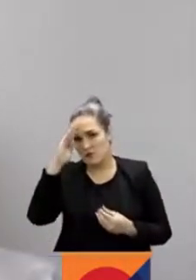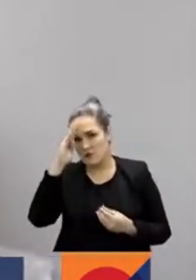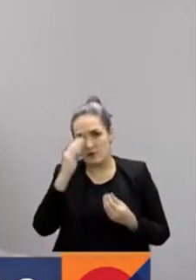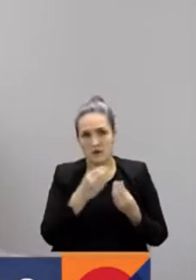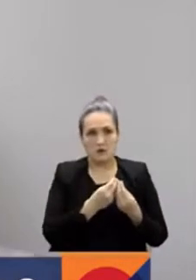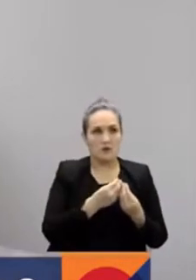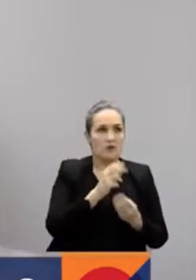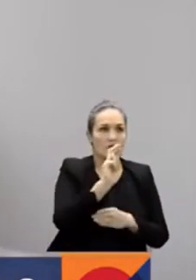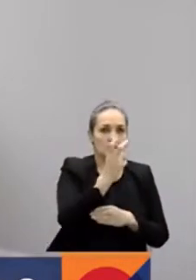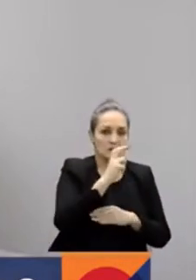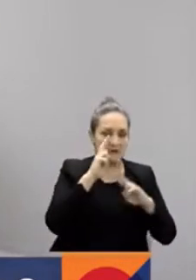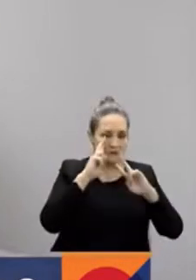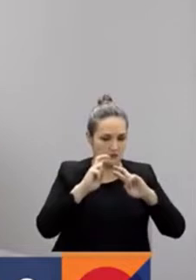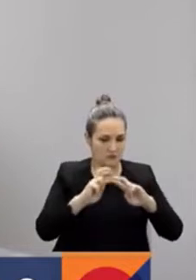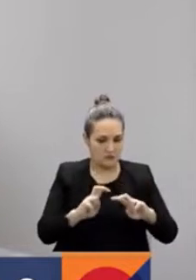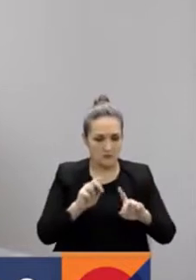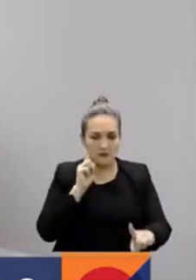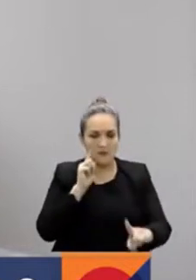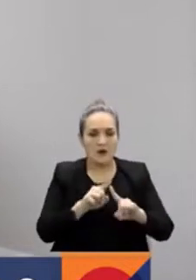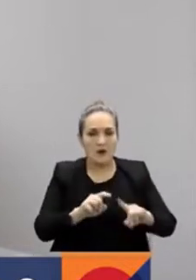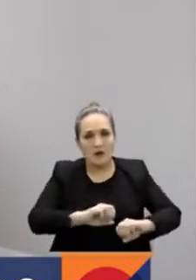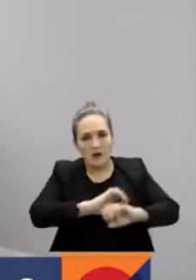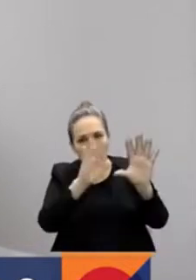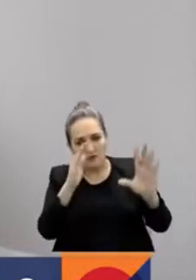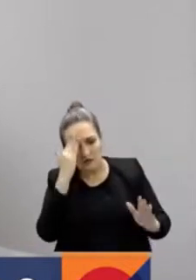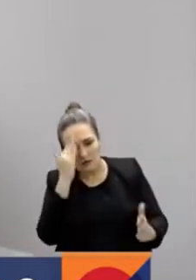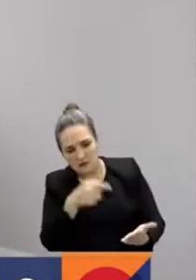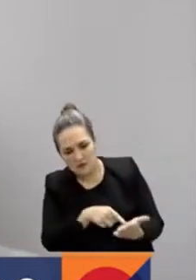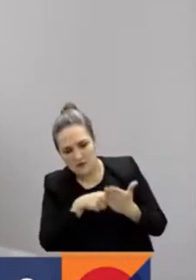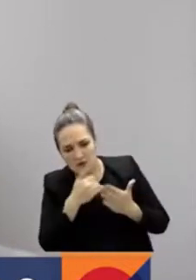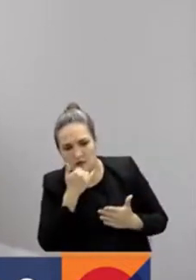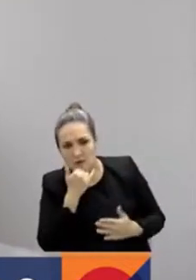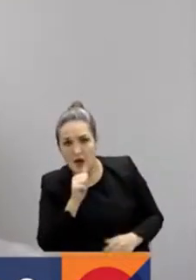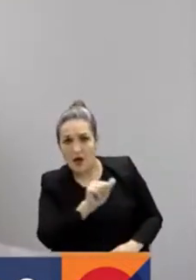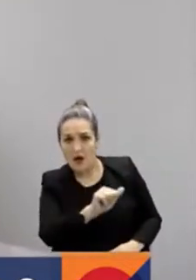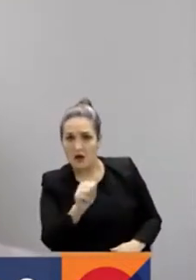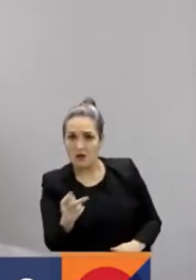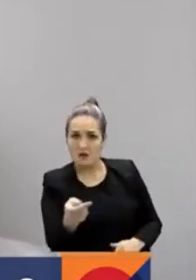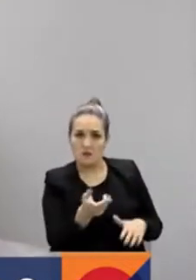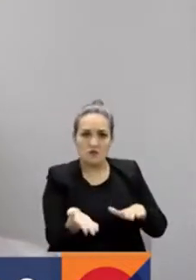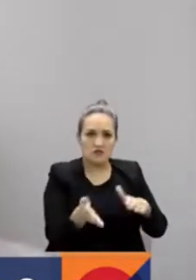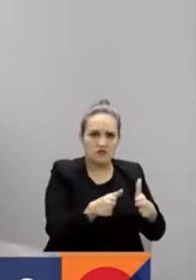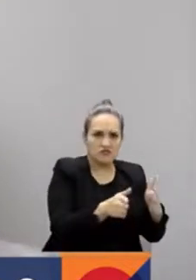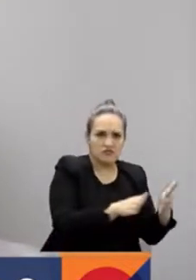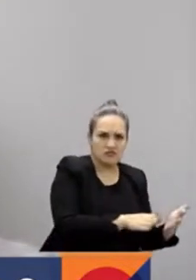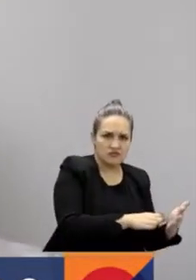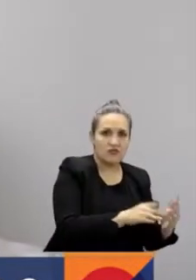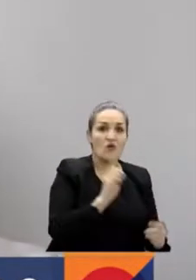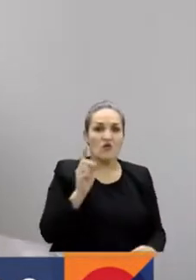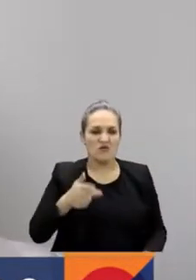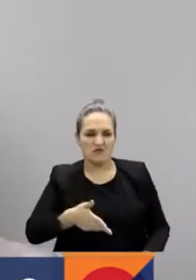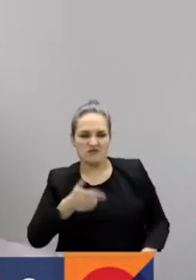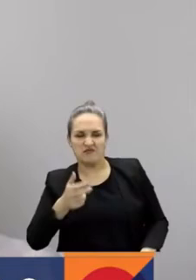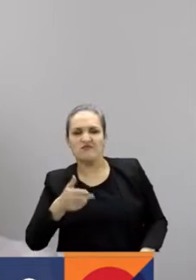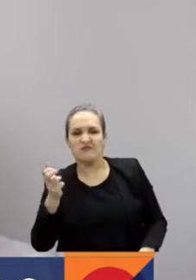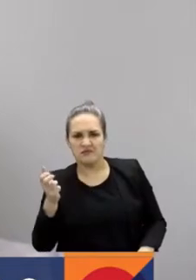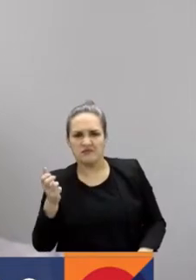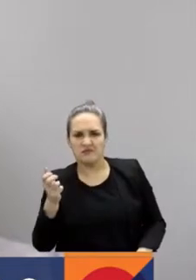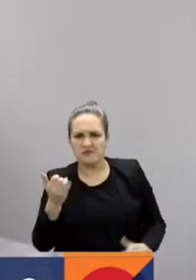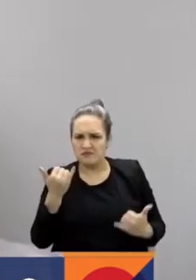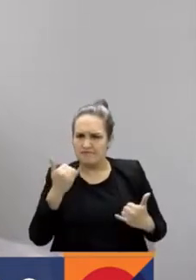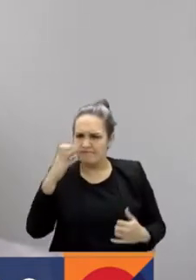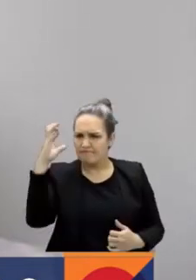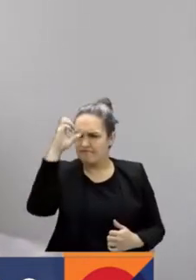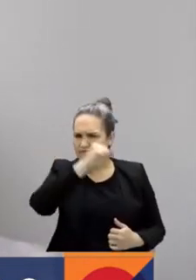carácter investigativo para aclarar lo ocurrido con estas 2 mujeres que pierden la vida en un hecho de sicariato, que posiblemente puede